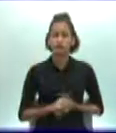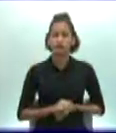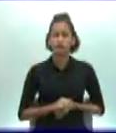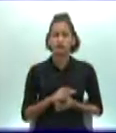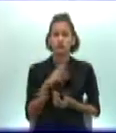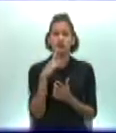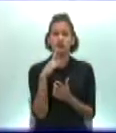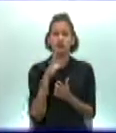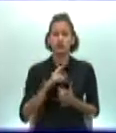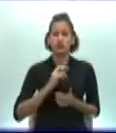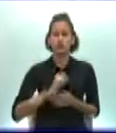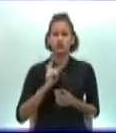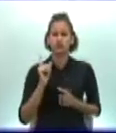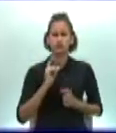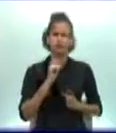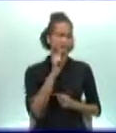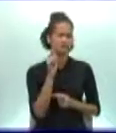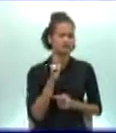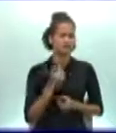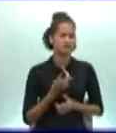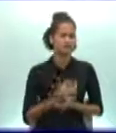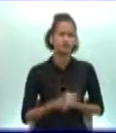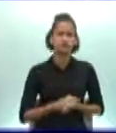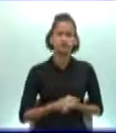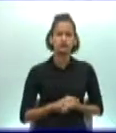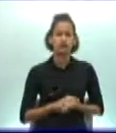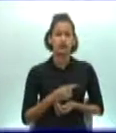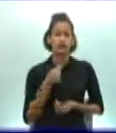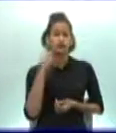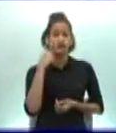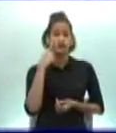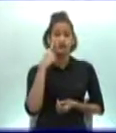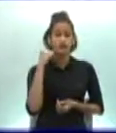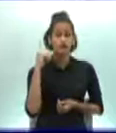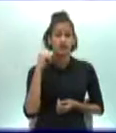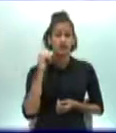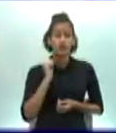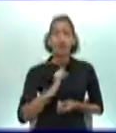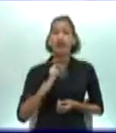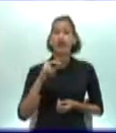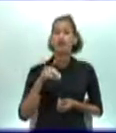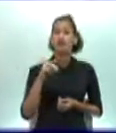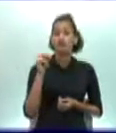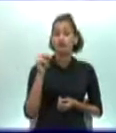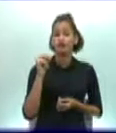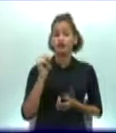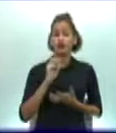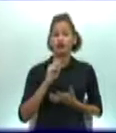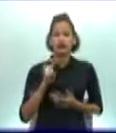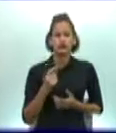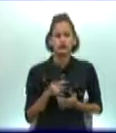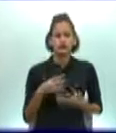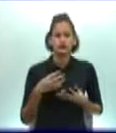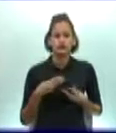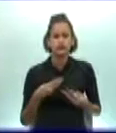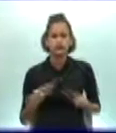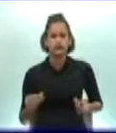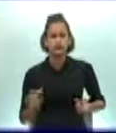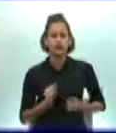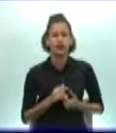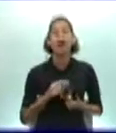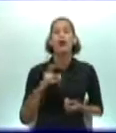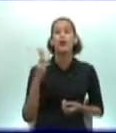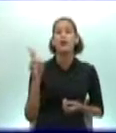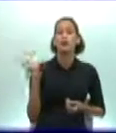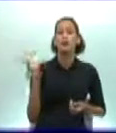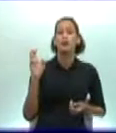Respondamos entonces esta pregunta. Fíjense que hacia el norte, la tierra más próxima es la península de la